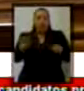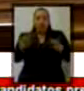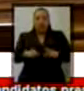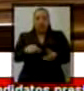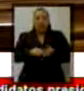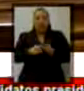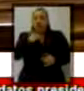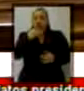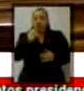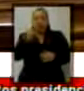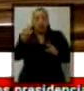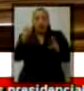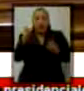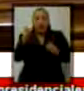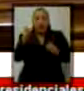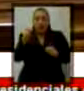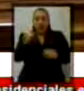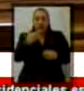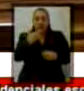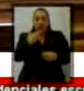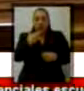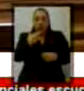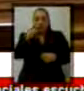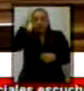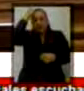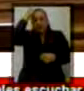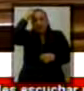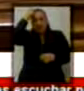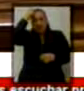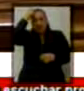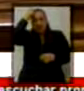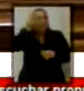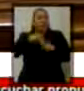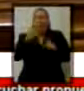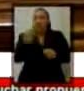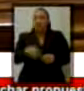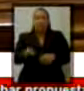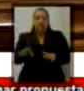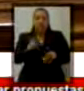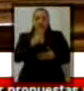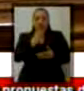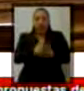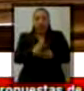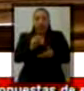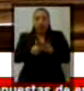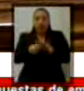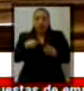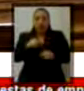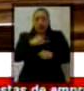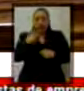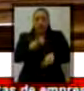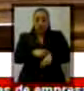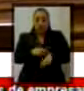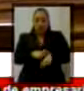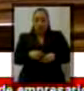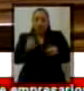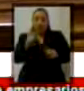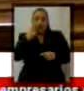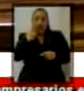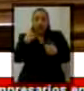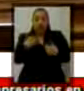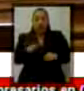Aunque sea por un tema muy trivial o muy absurdo, pero se produce la violencia. Y luego tenemos la tercera fase, cuando el varón